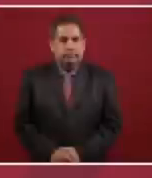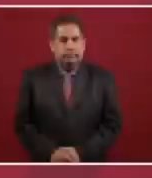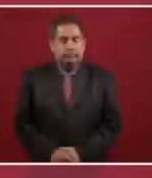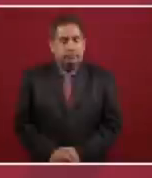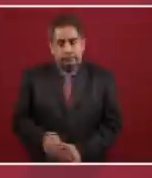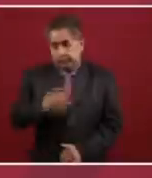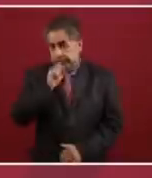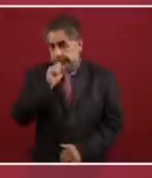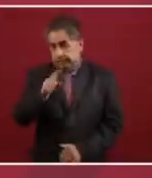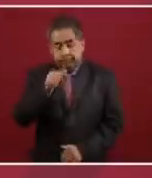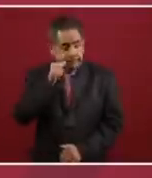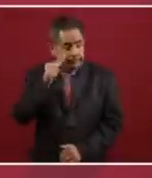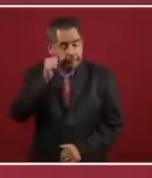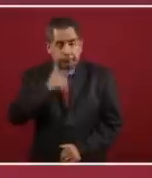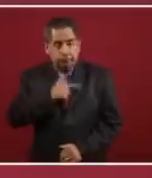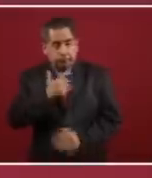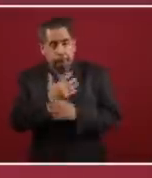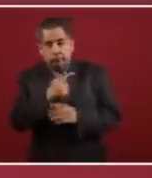que siguen